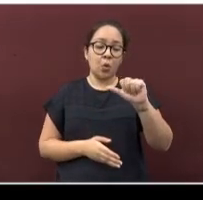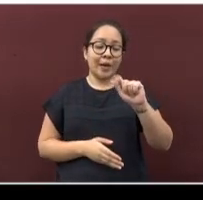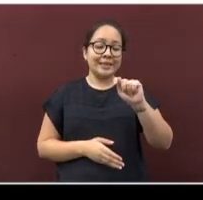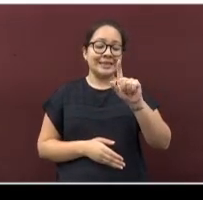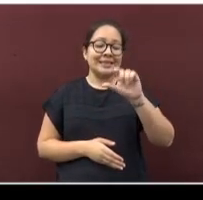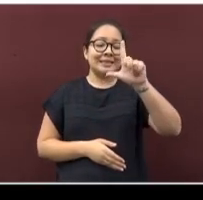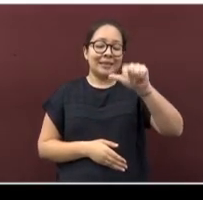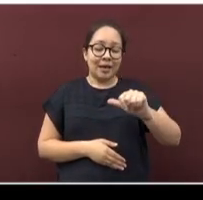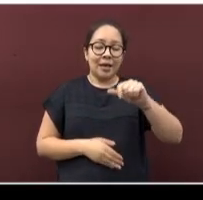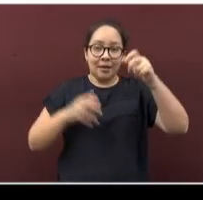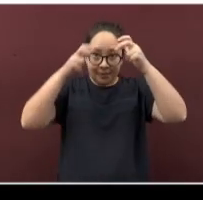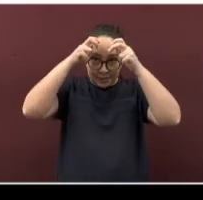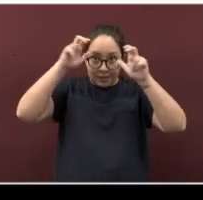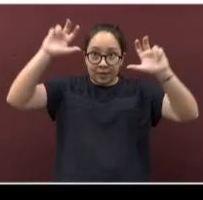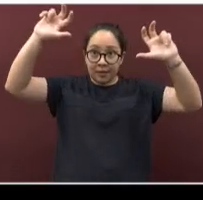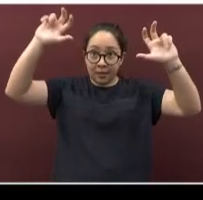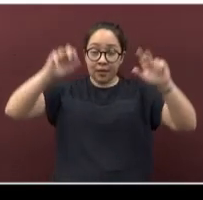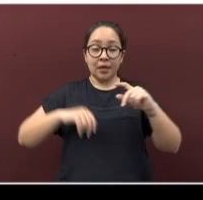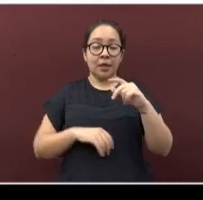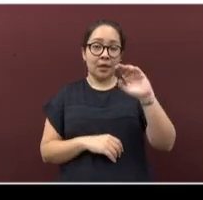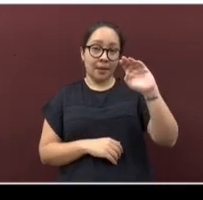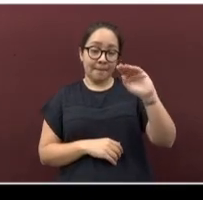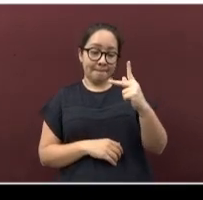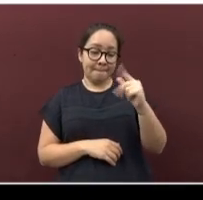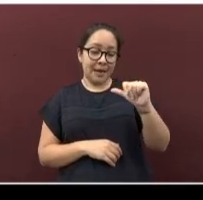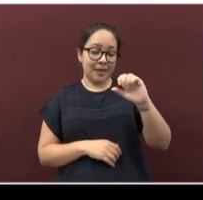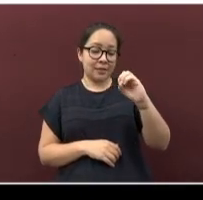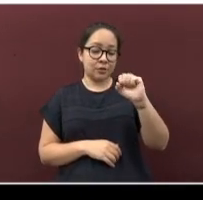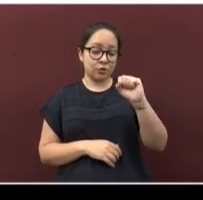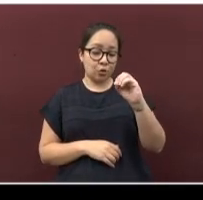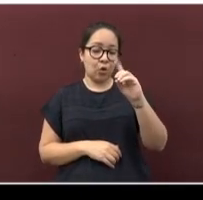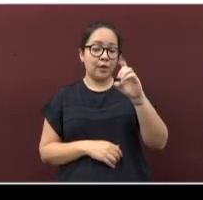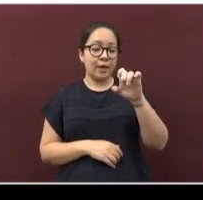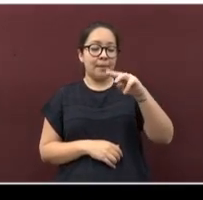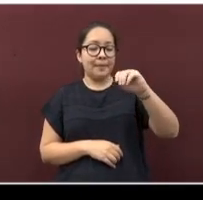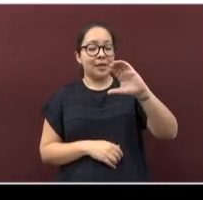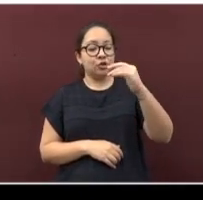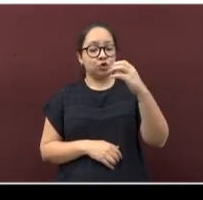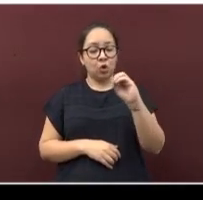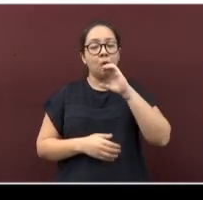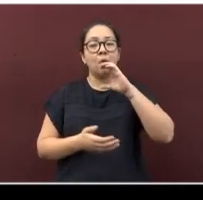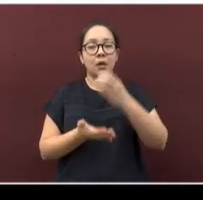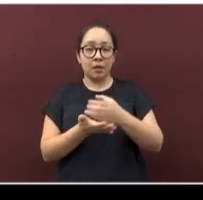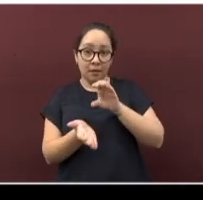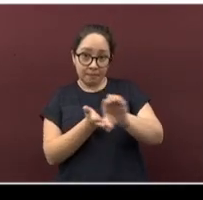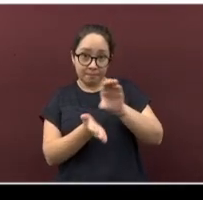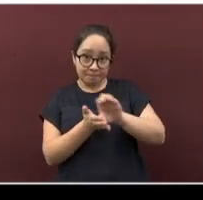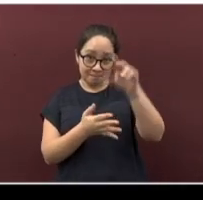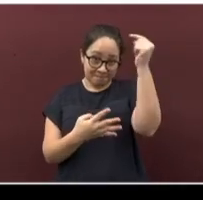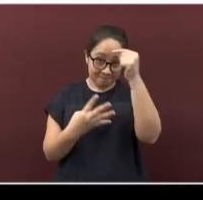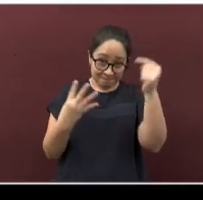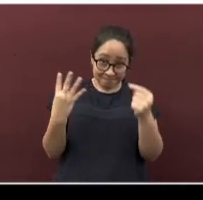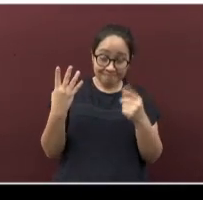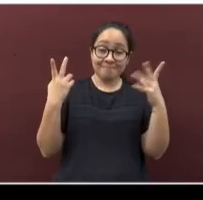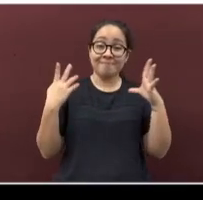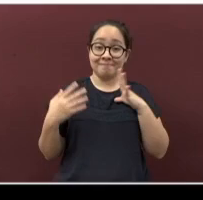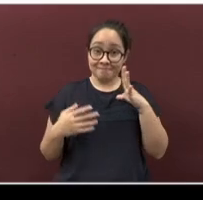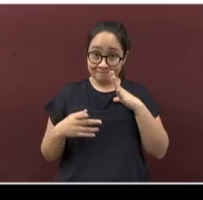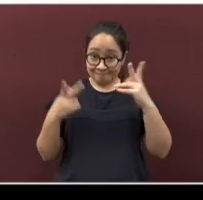misantla paso del macho coatepec en donde hay enfermos con